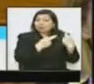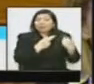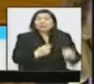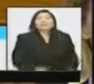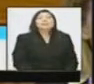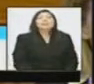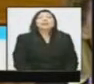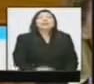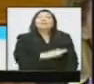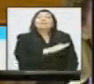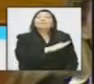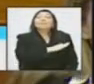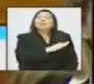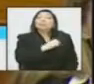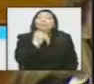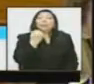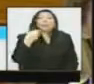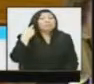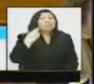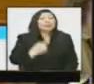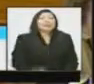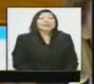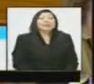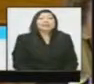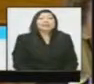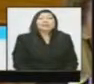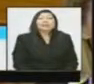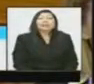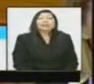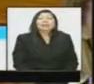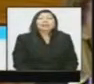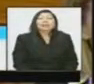te contamos dependiendo de esta democracia